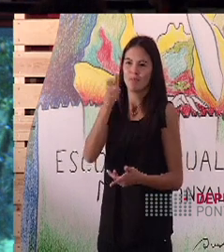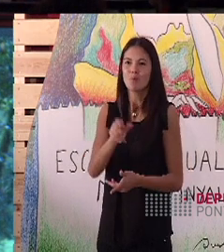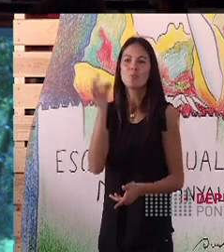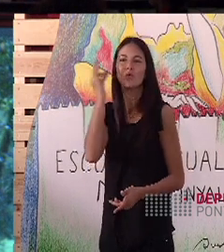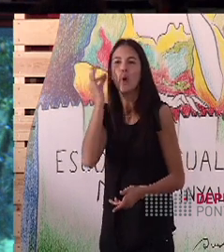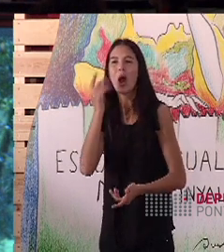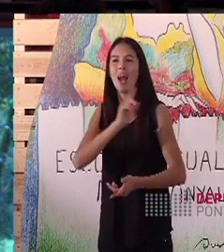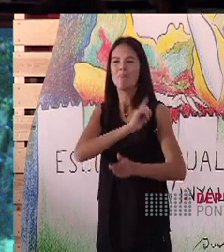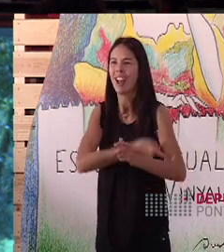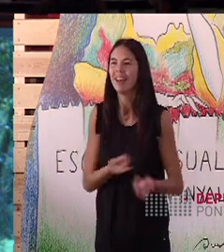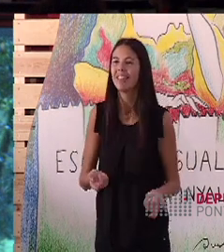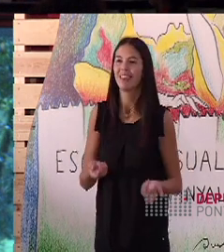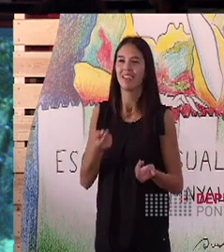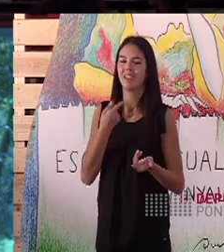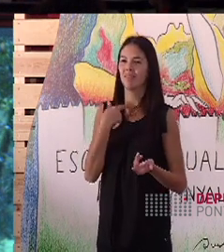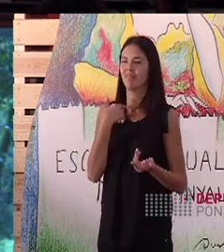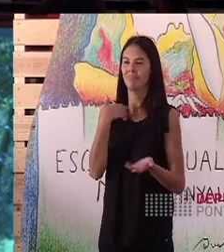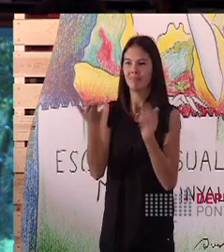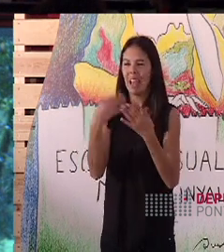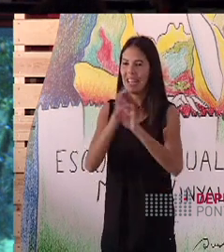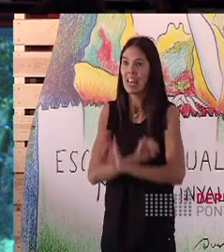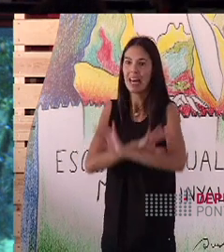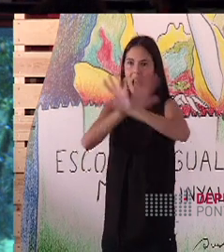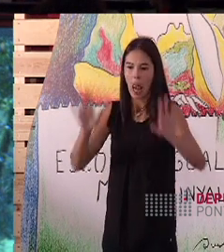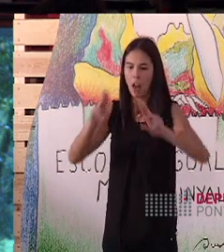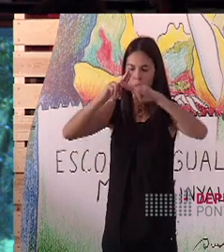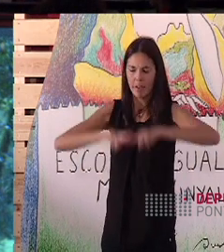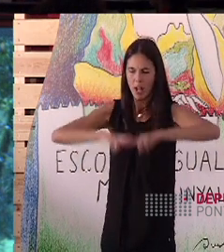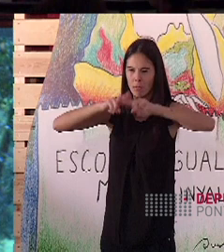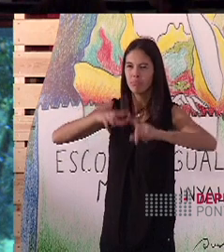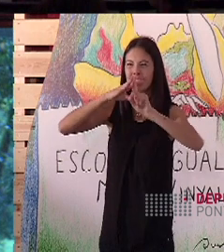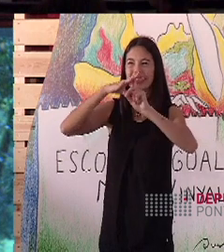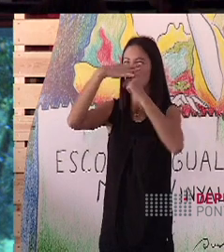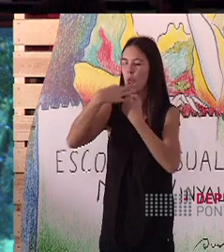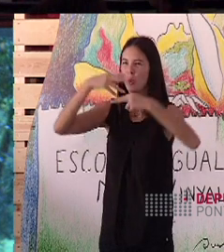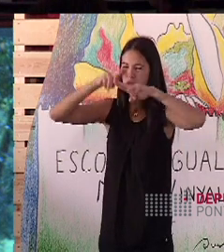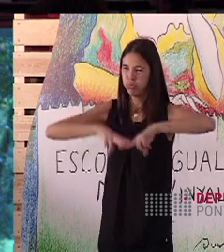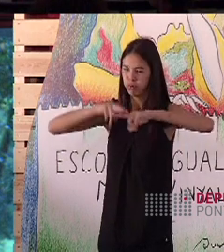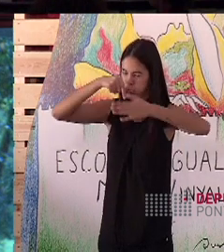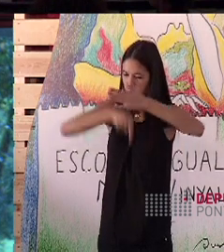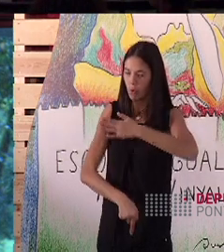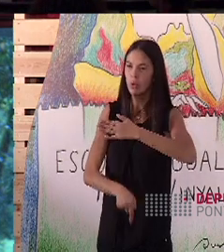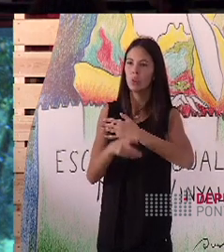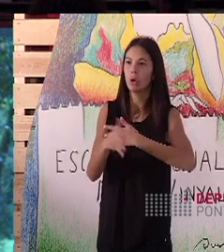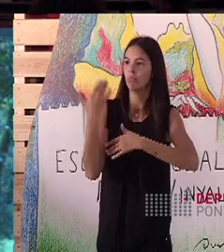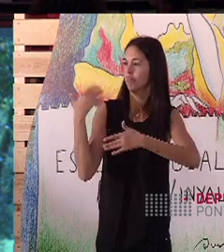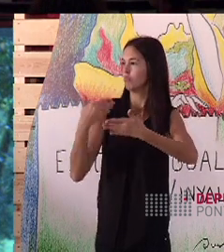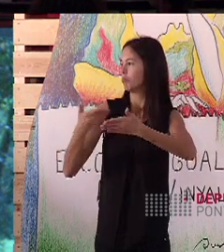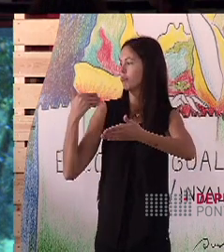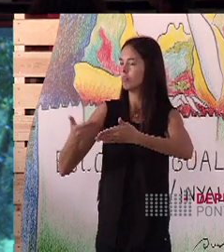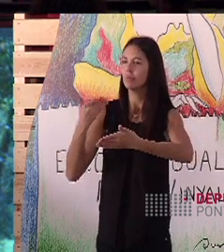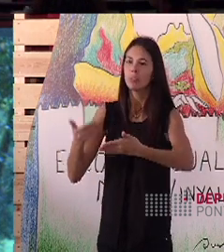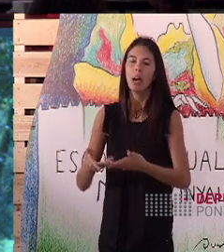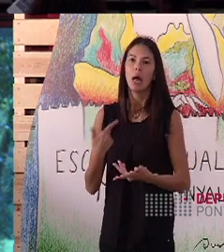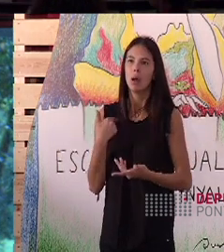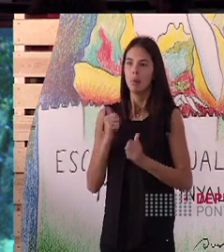valiente, que fala claro, que analiza profundamente e que nos últimos tempos ten volto